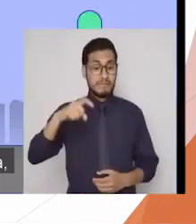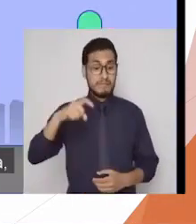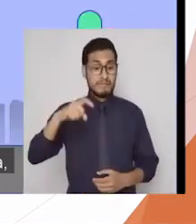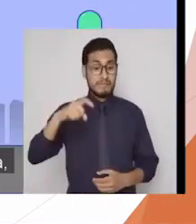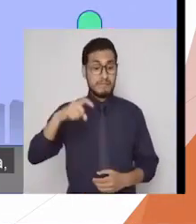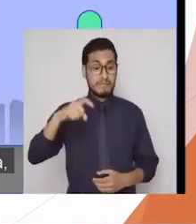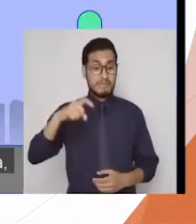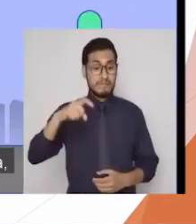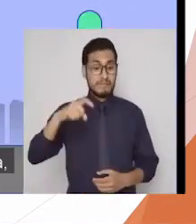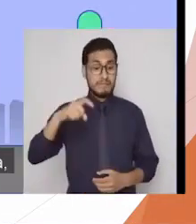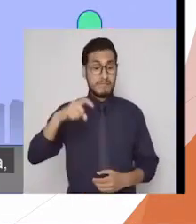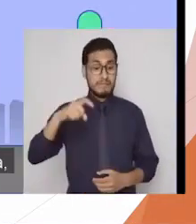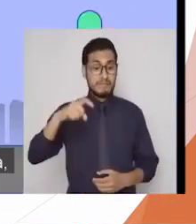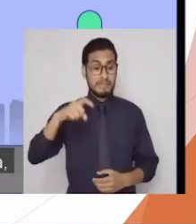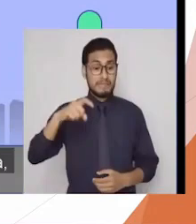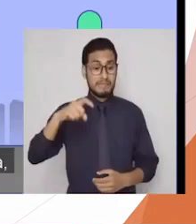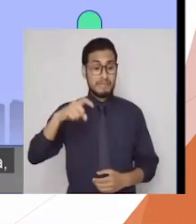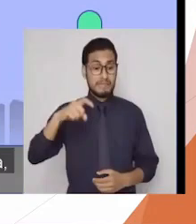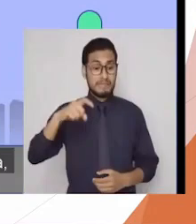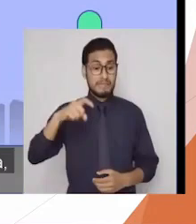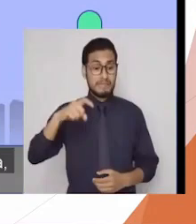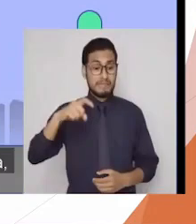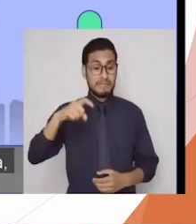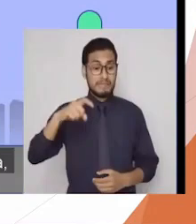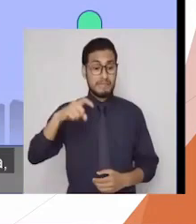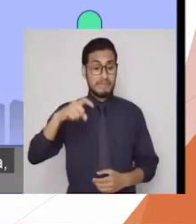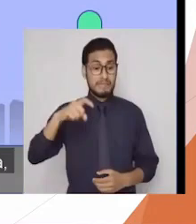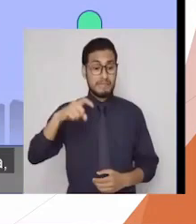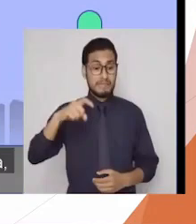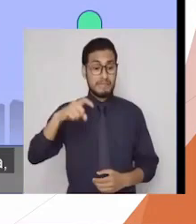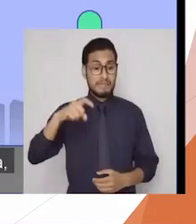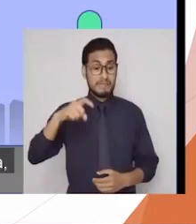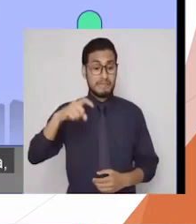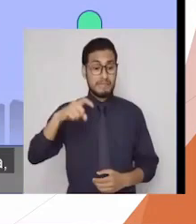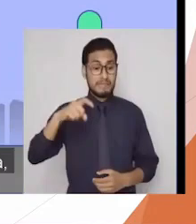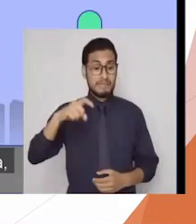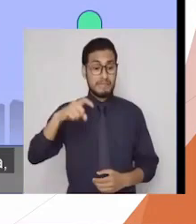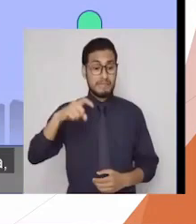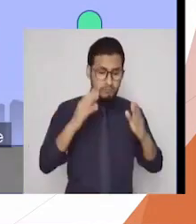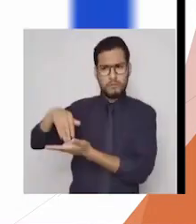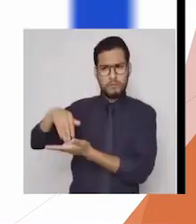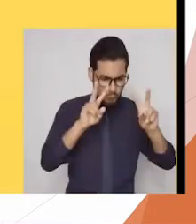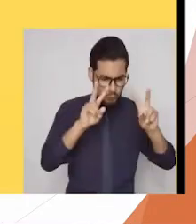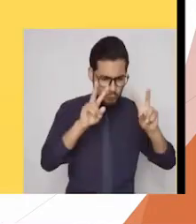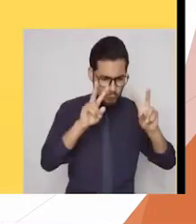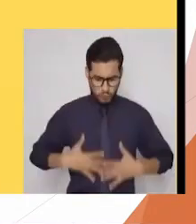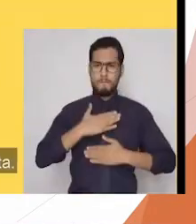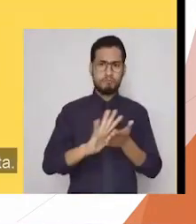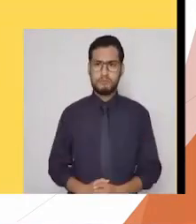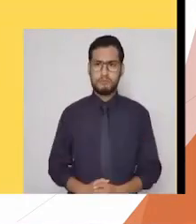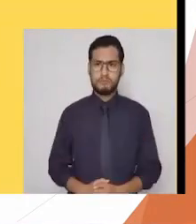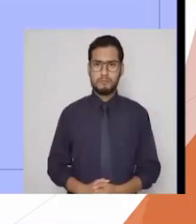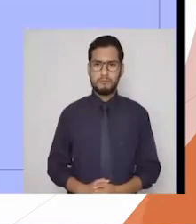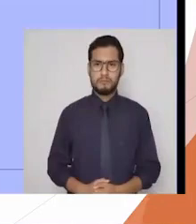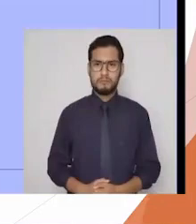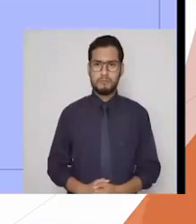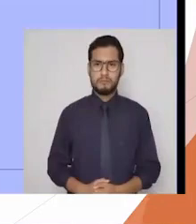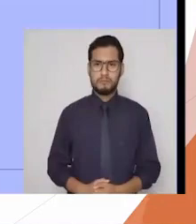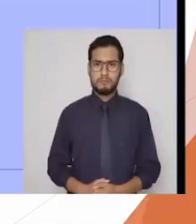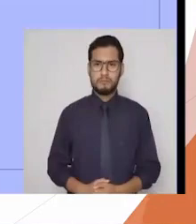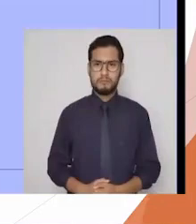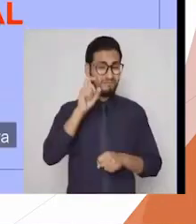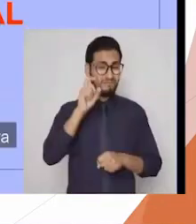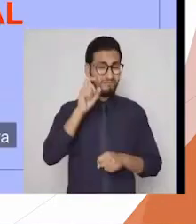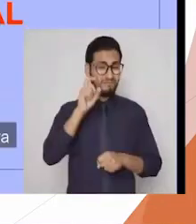integral su estado físico y mental, de forma gratuita. En caso de violencia sexual,